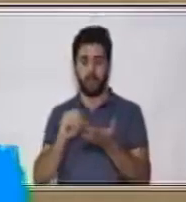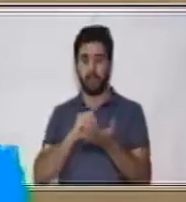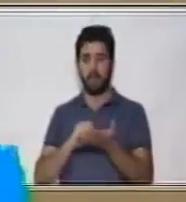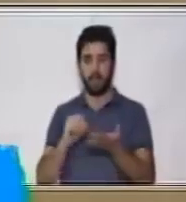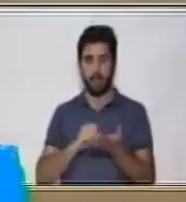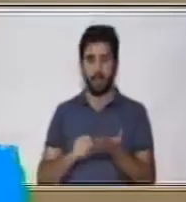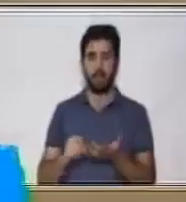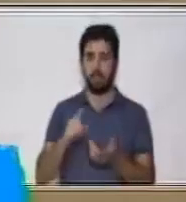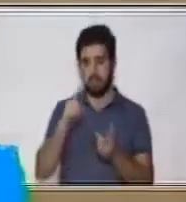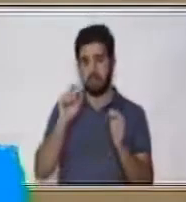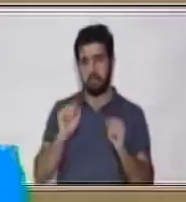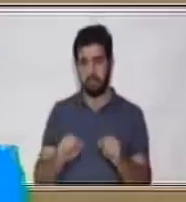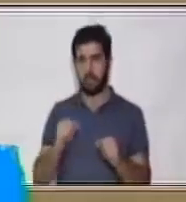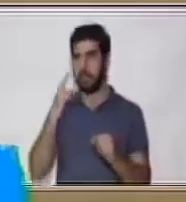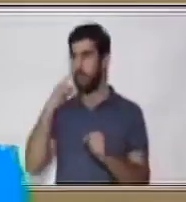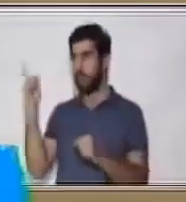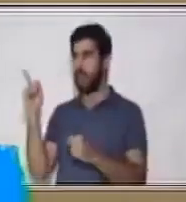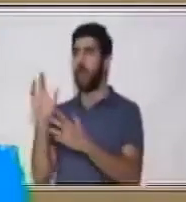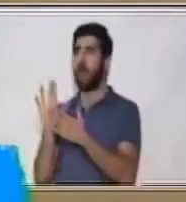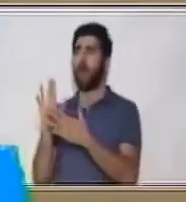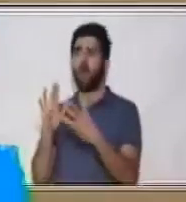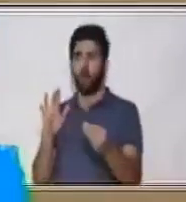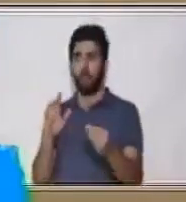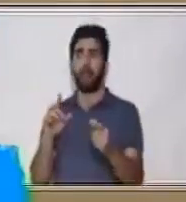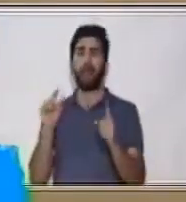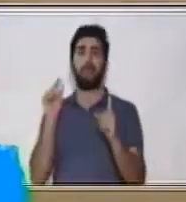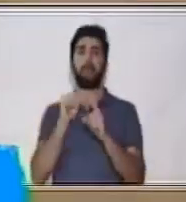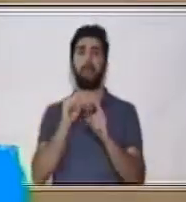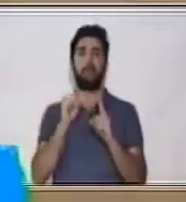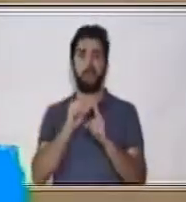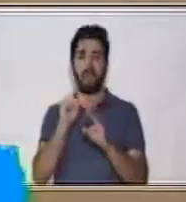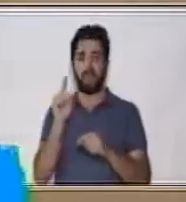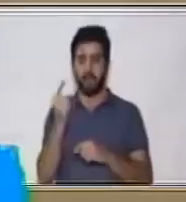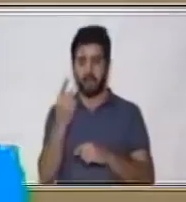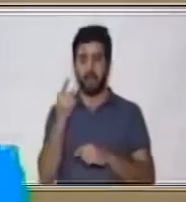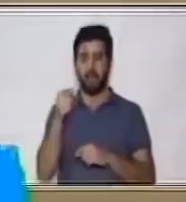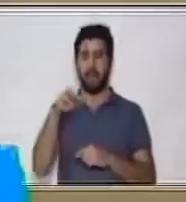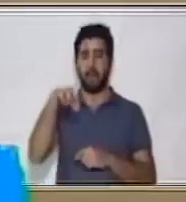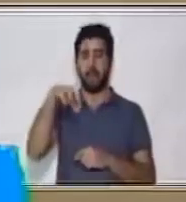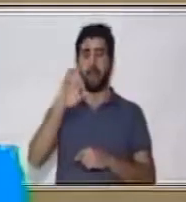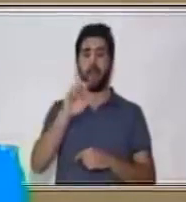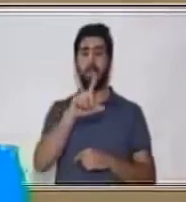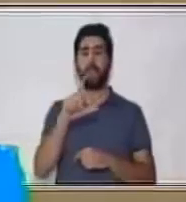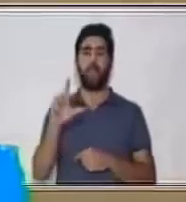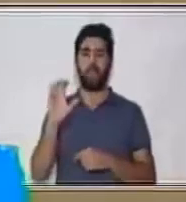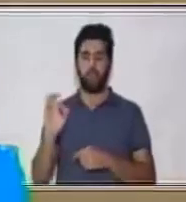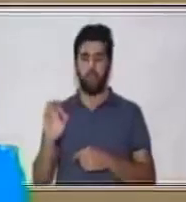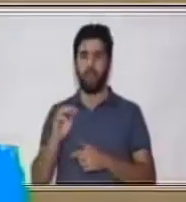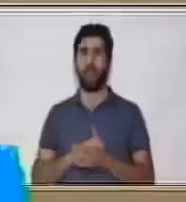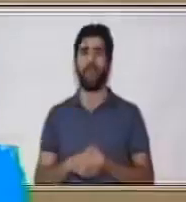tomando nota. Nuestra palabra inicial es pollo.